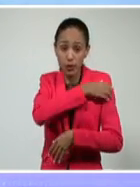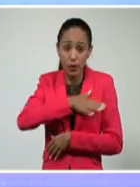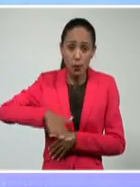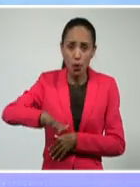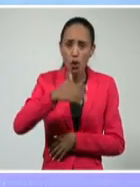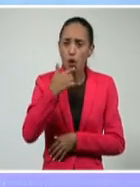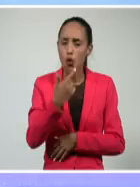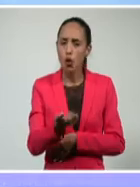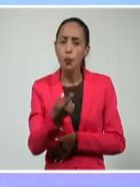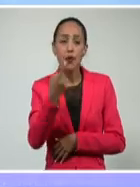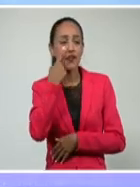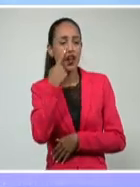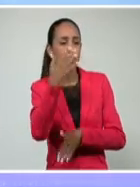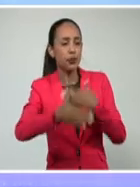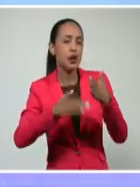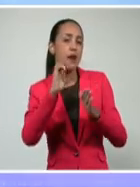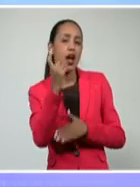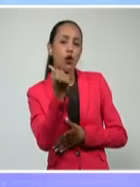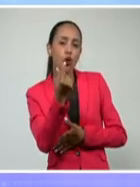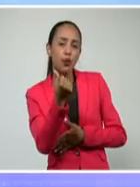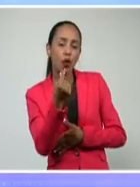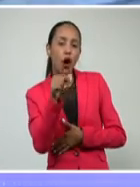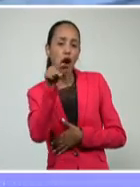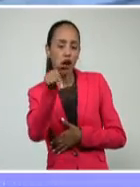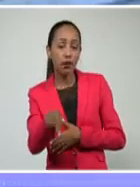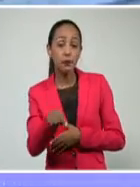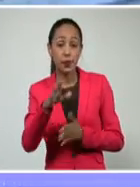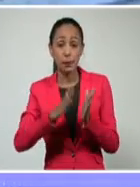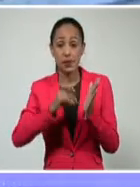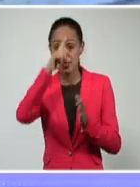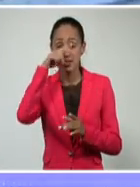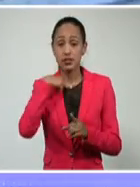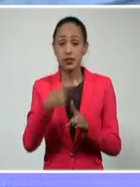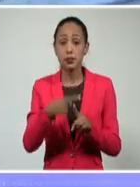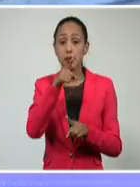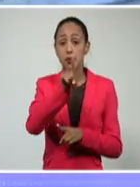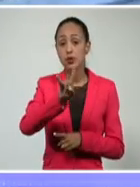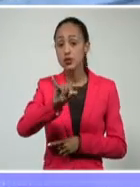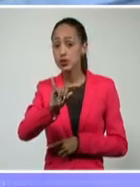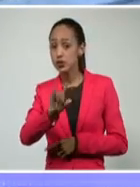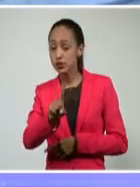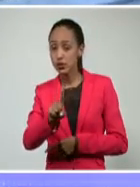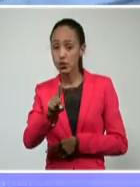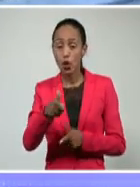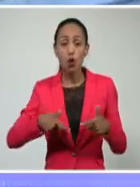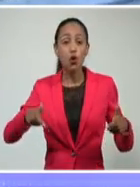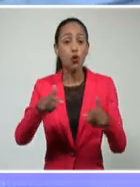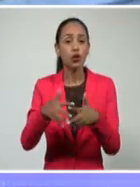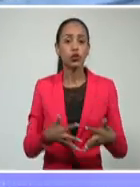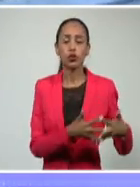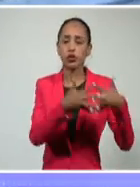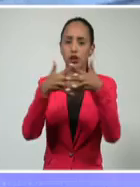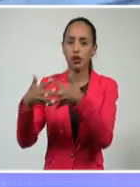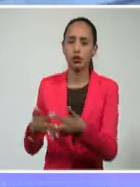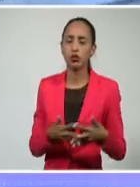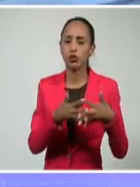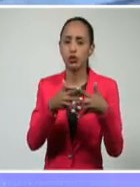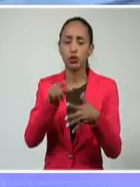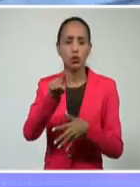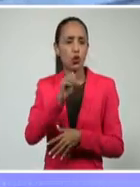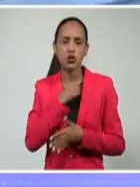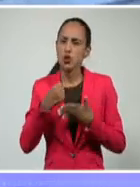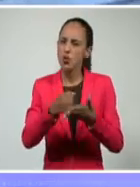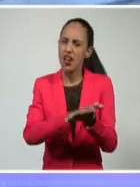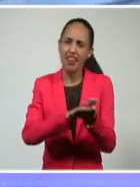penurias económicas. En septiembre de 1961, el Congreso de Estados Unidos prohibió todo tipo de asistencia al gobierno de Cuba